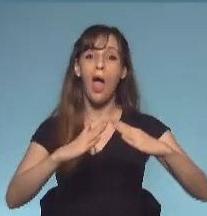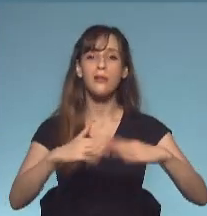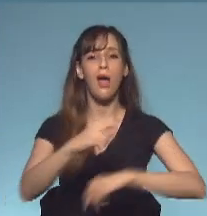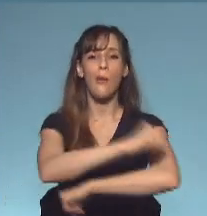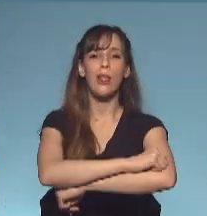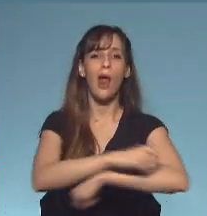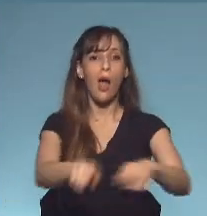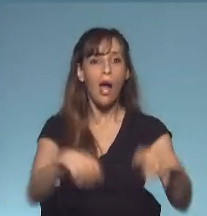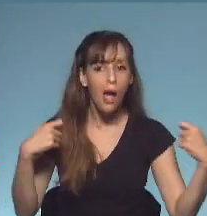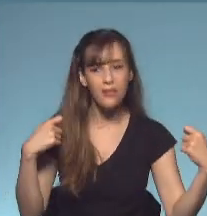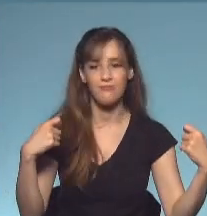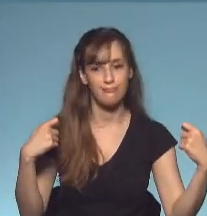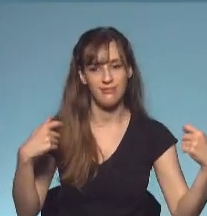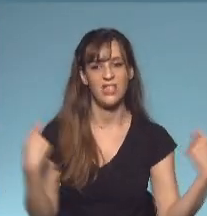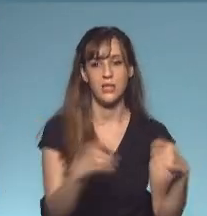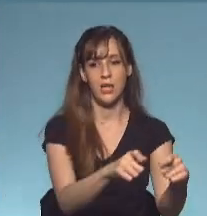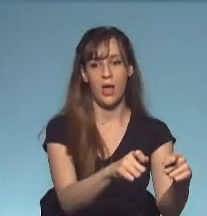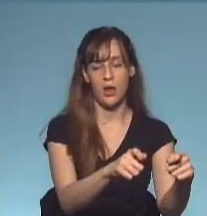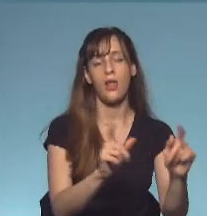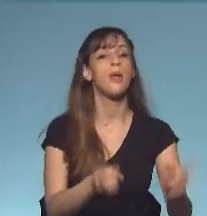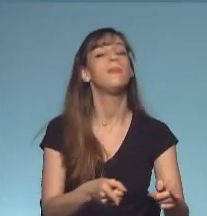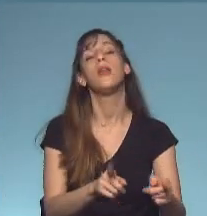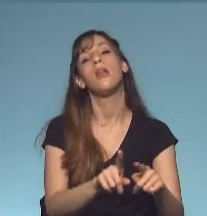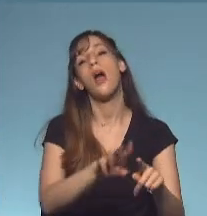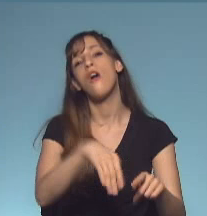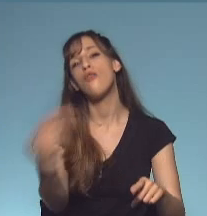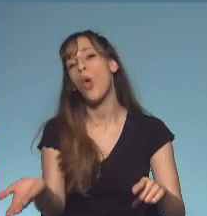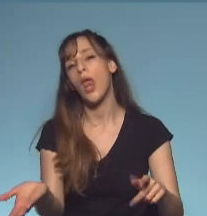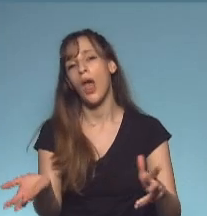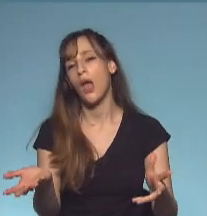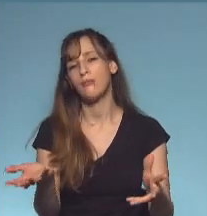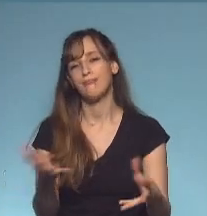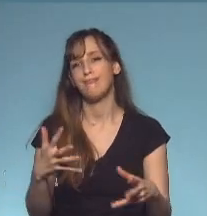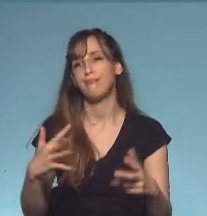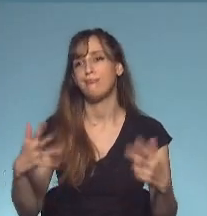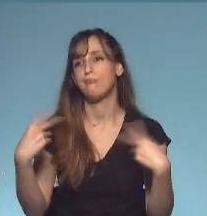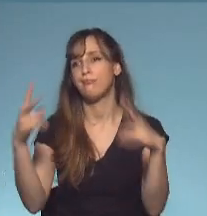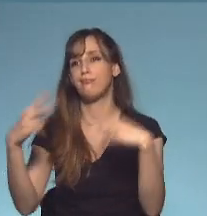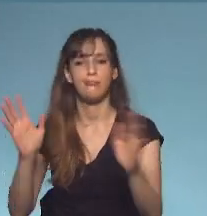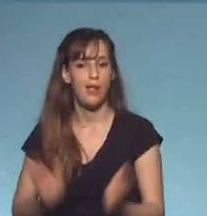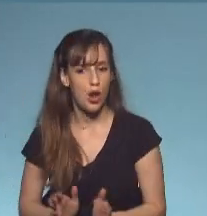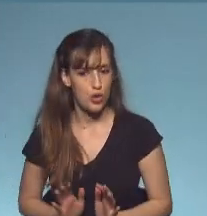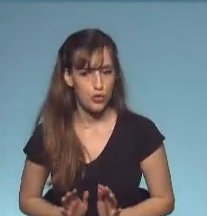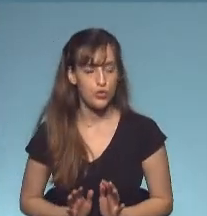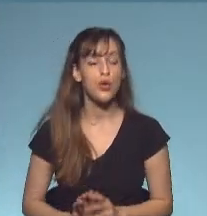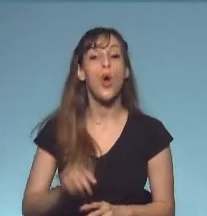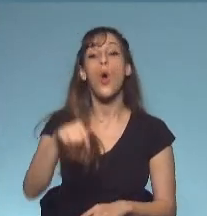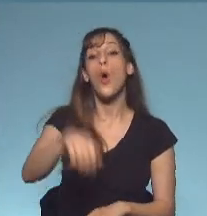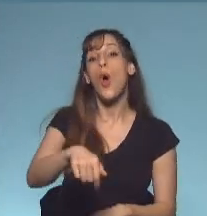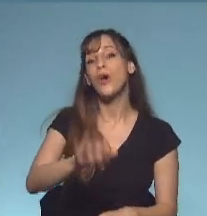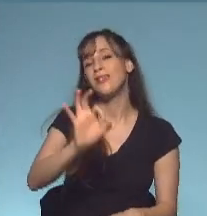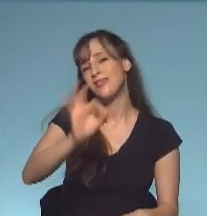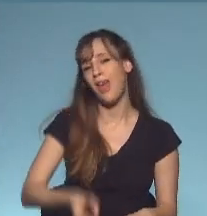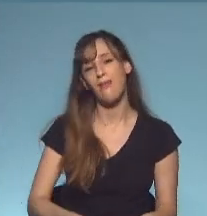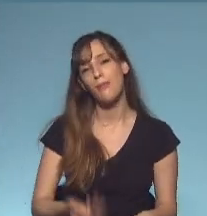algunas actividades en el exterior, y hoy se conoce muy bien que el principal vehículo de